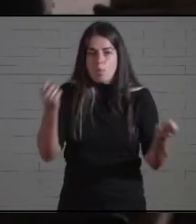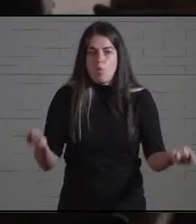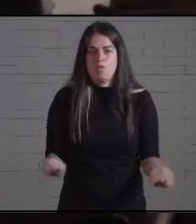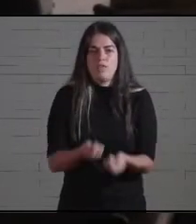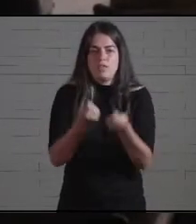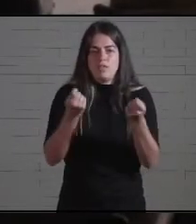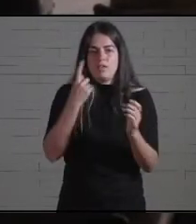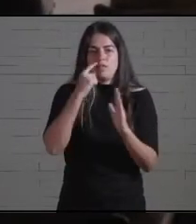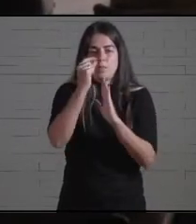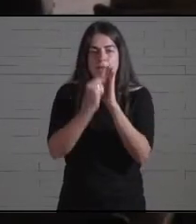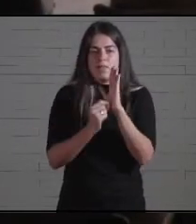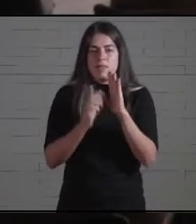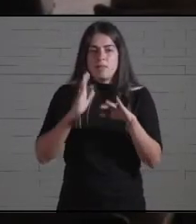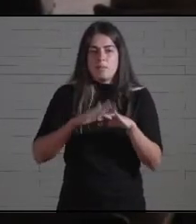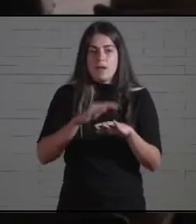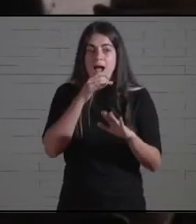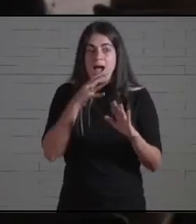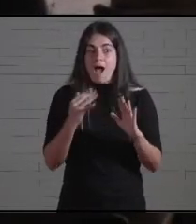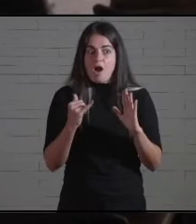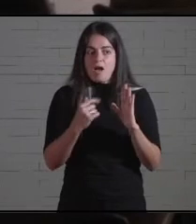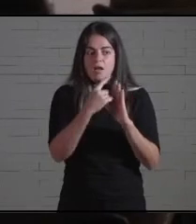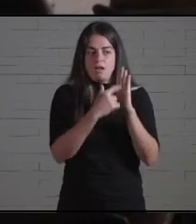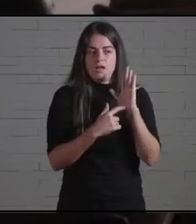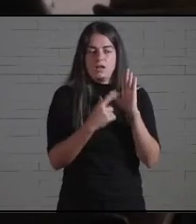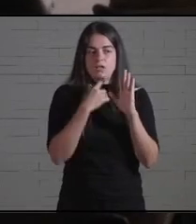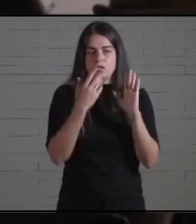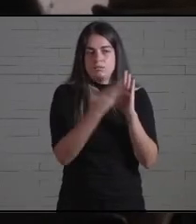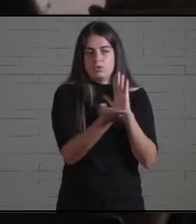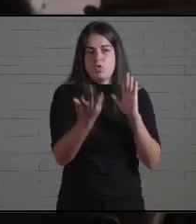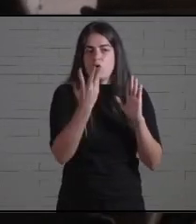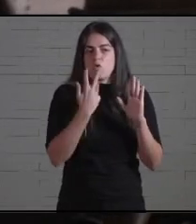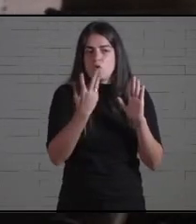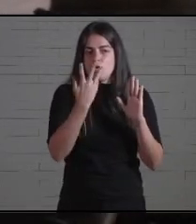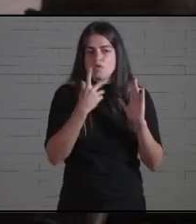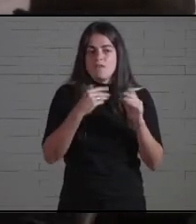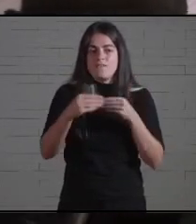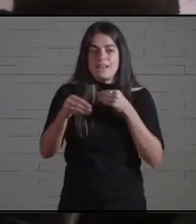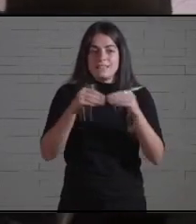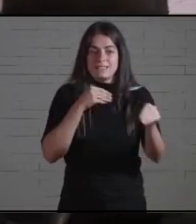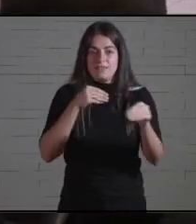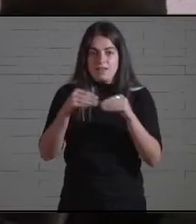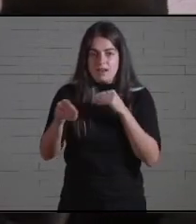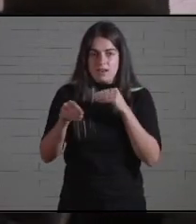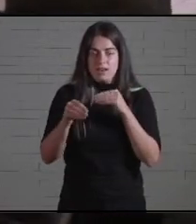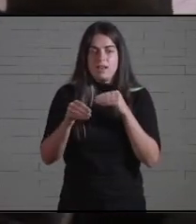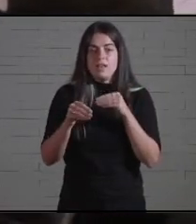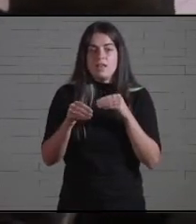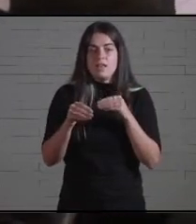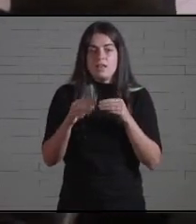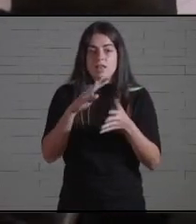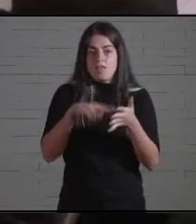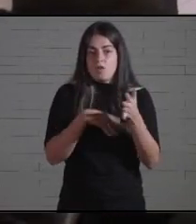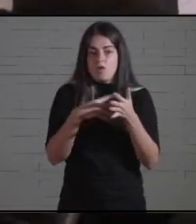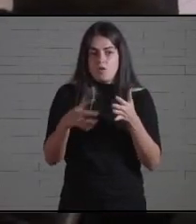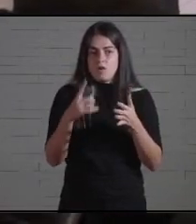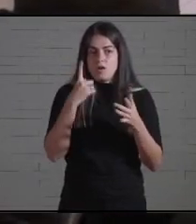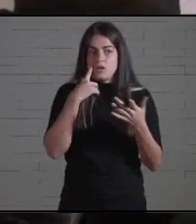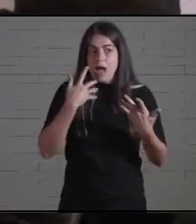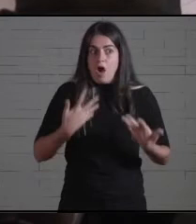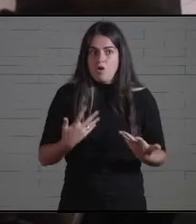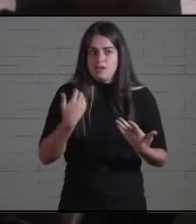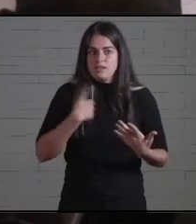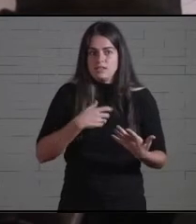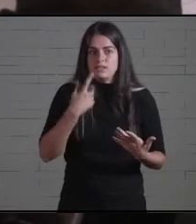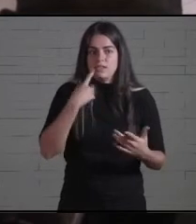las medidas de conciliación existentes. La flexibilidad espacial es algo que se ha regulado ahora, pero